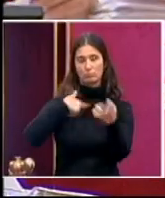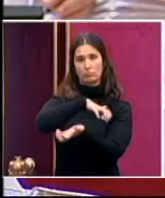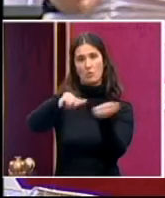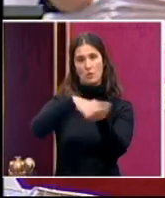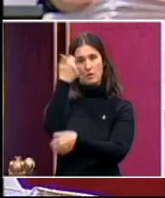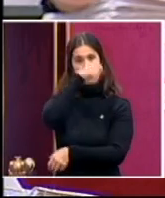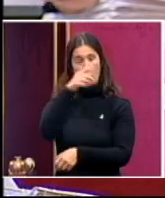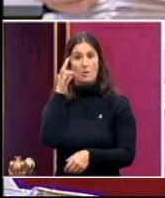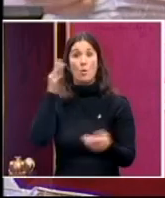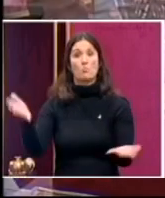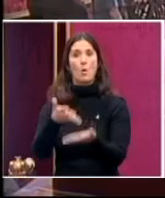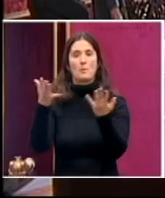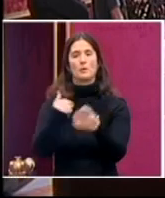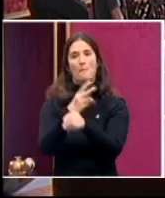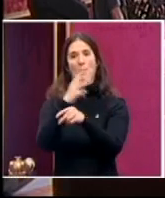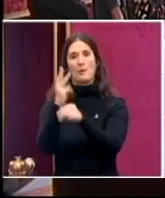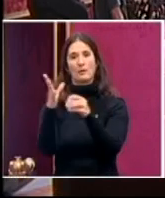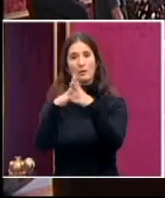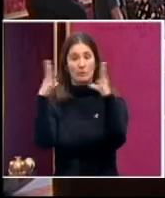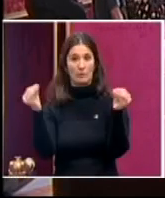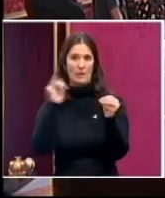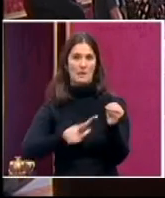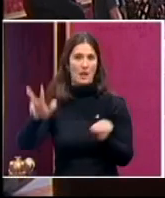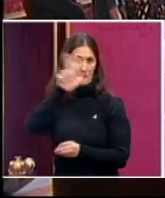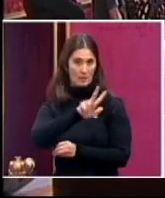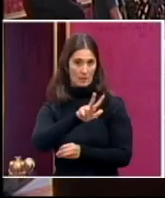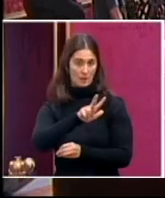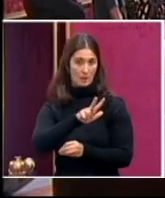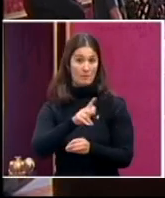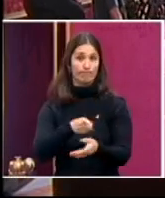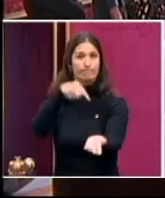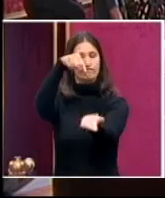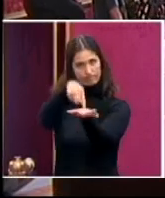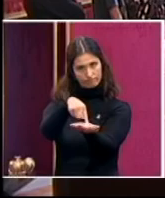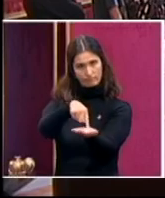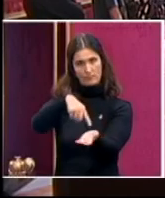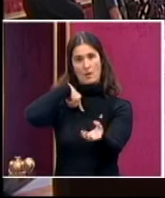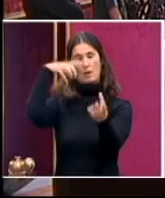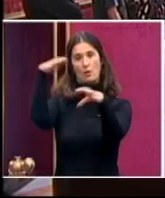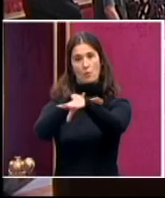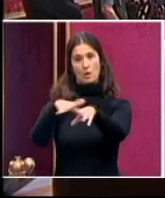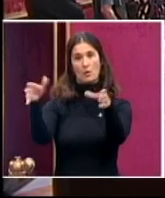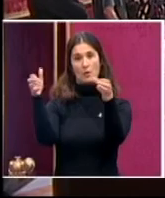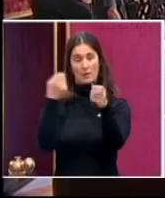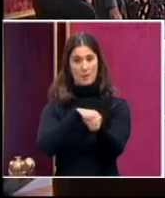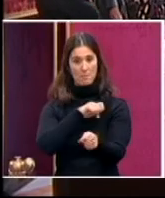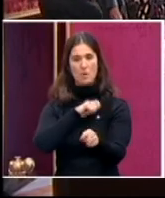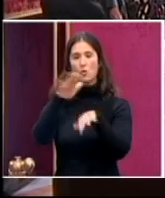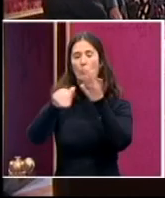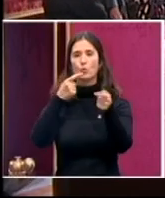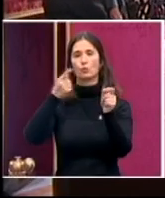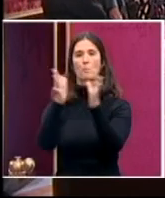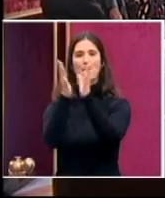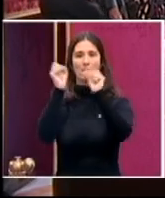violencia de género promovida por el Parlamento de Andalucía y de la Nación. Instar al Gobierno de España a la convocatoria de un pacto de